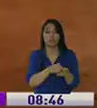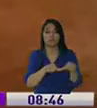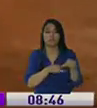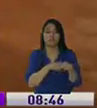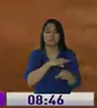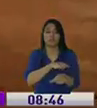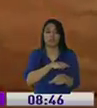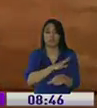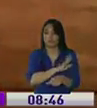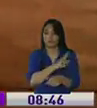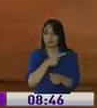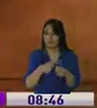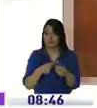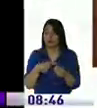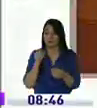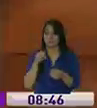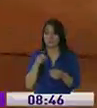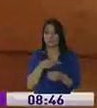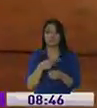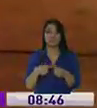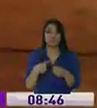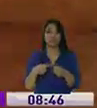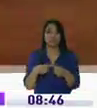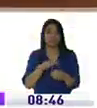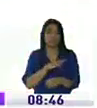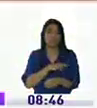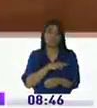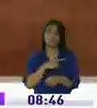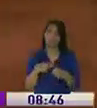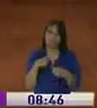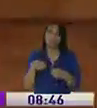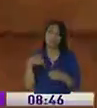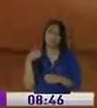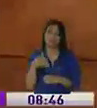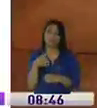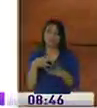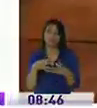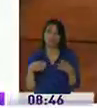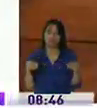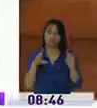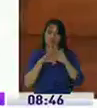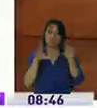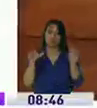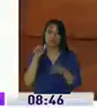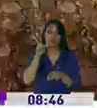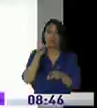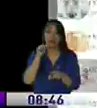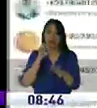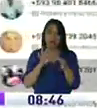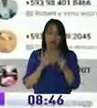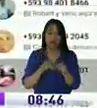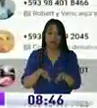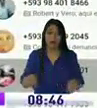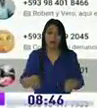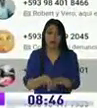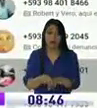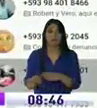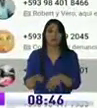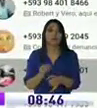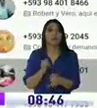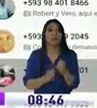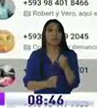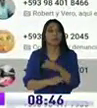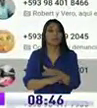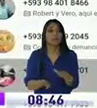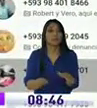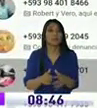Quito, Conocoto. Esto es Quito. Así que el municipio tiene que darse ahí. Una vuelta por allá en MAP. De MAP, es una vueltita. Y finalmente,